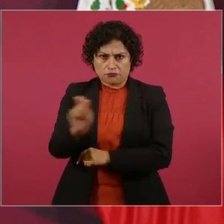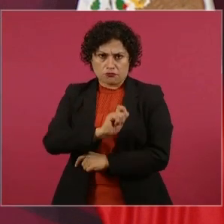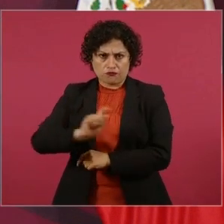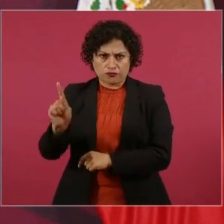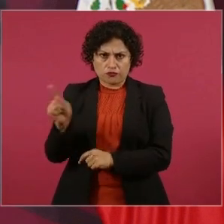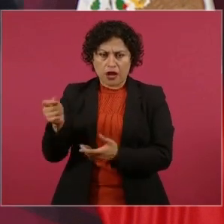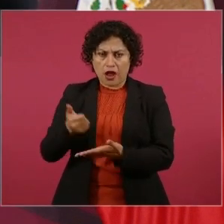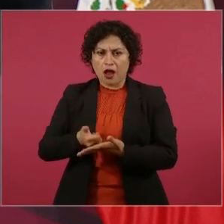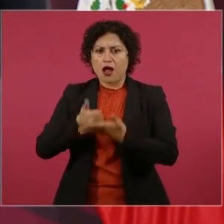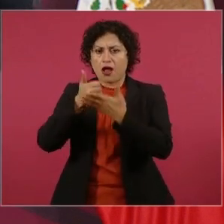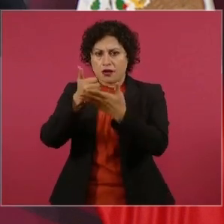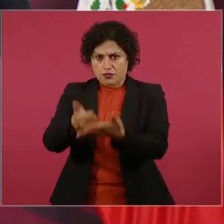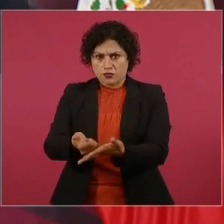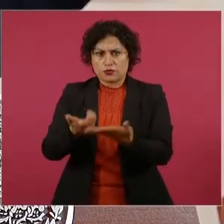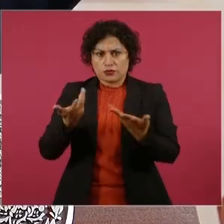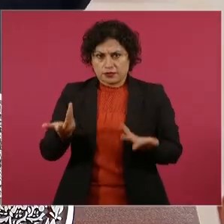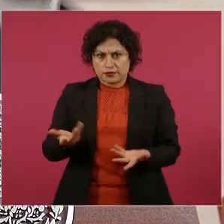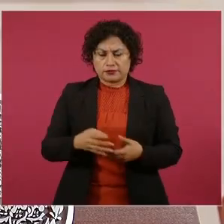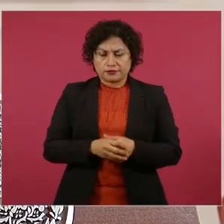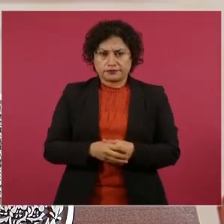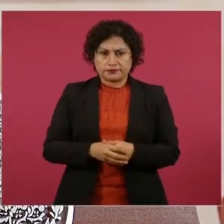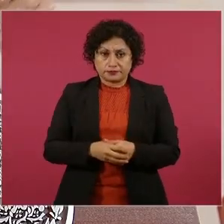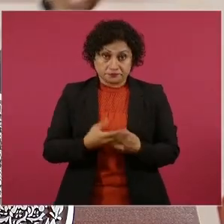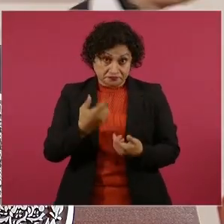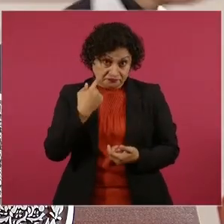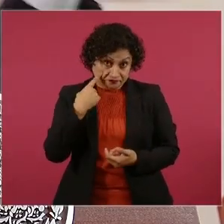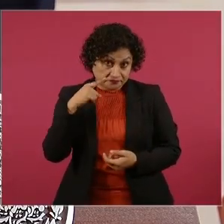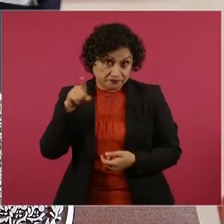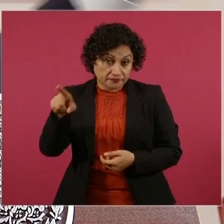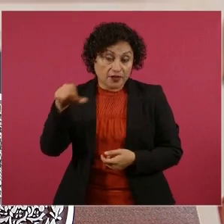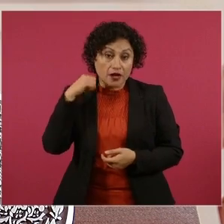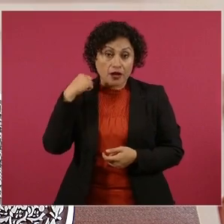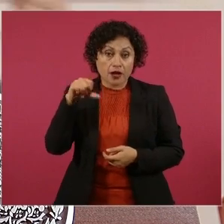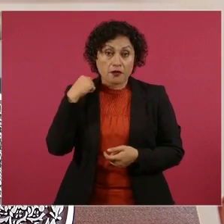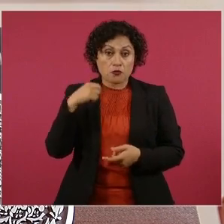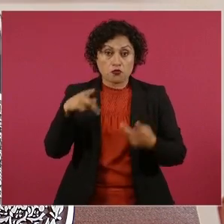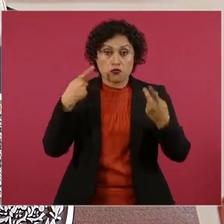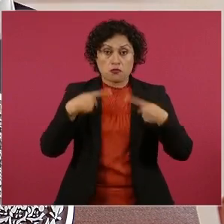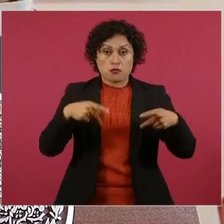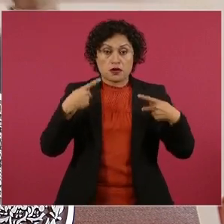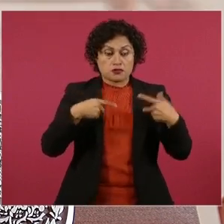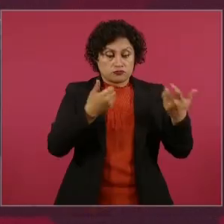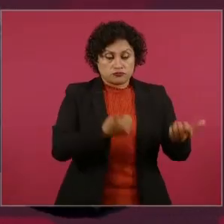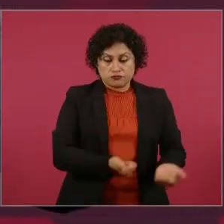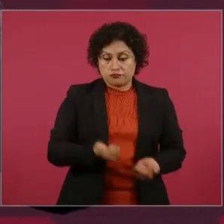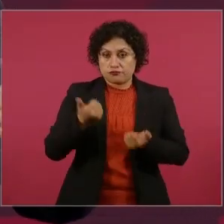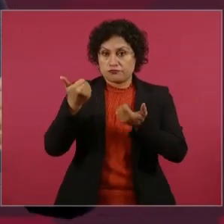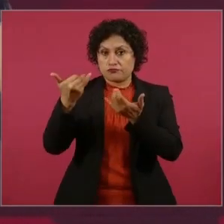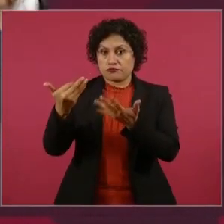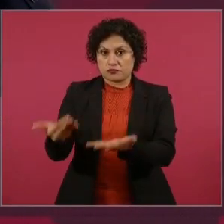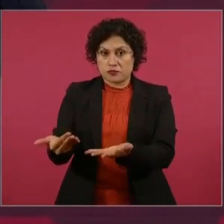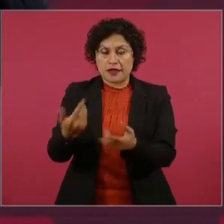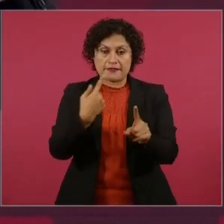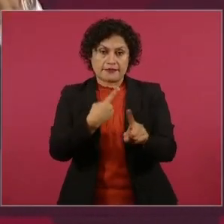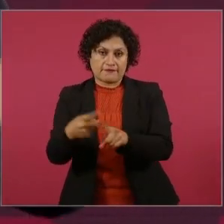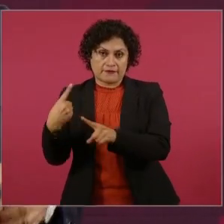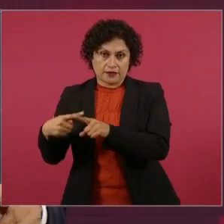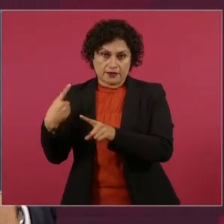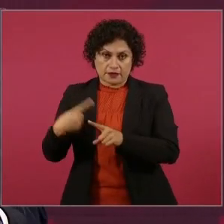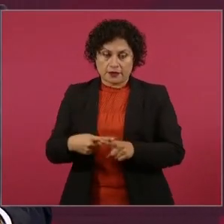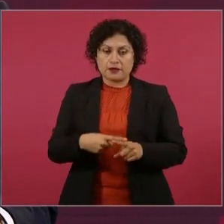ahí están repartiendo en sedes y repartiendo comida ahí están los